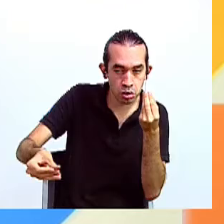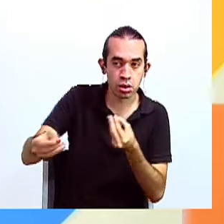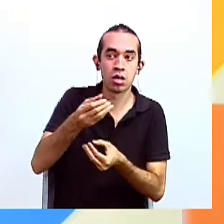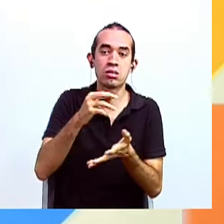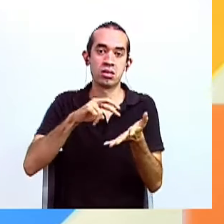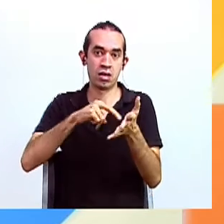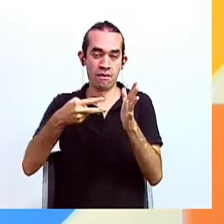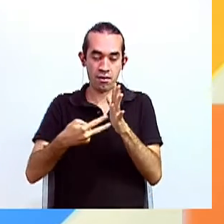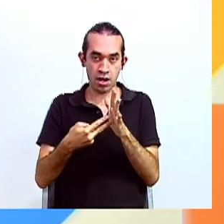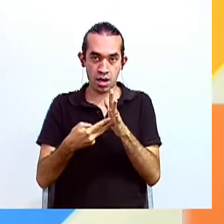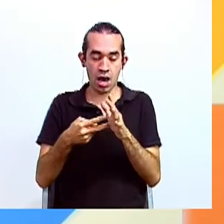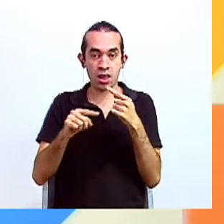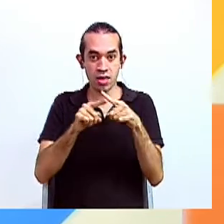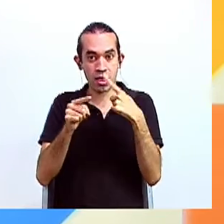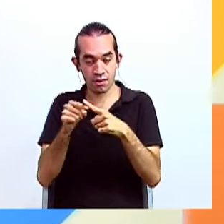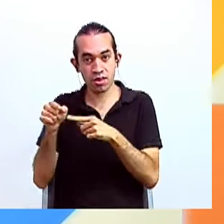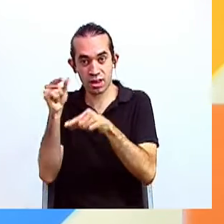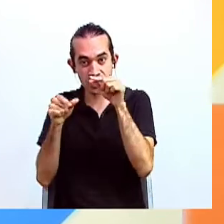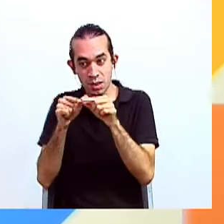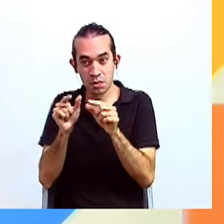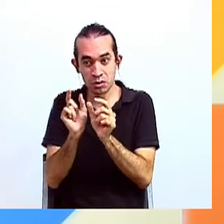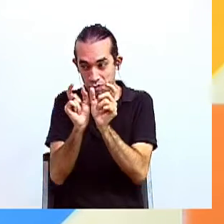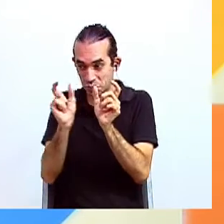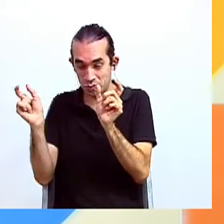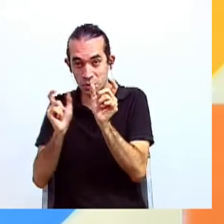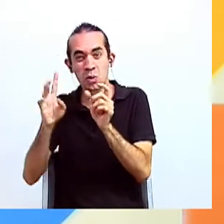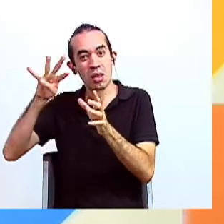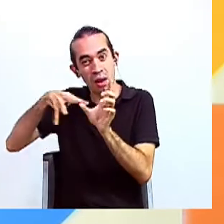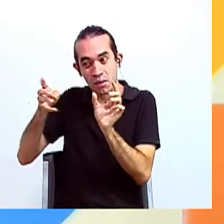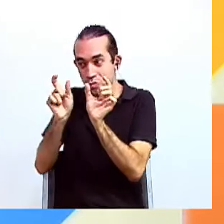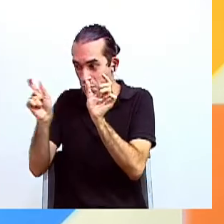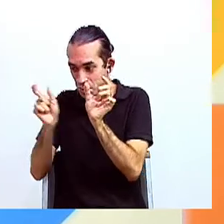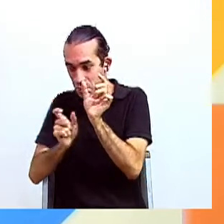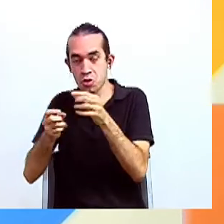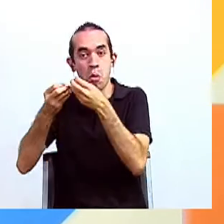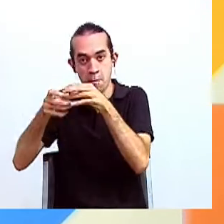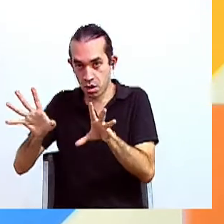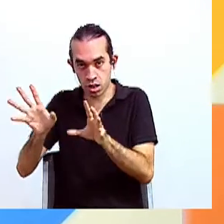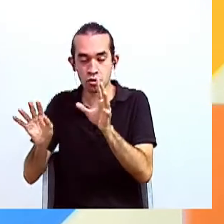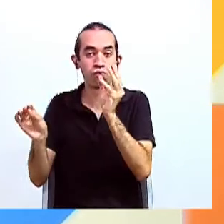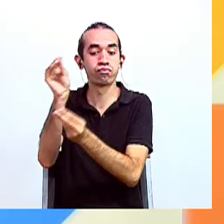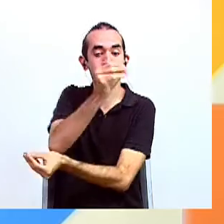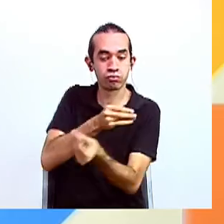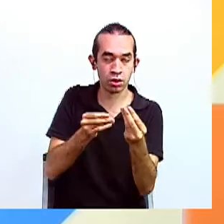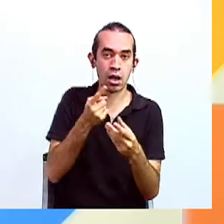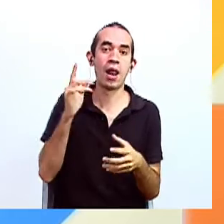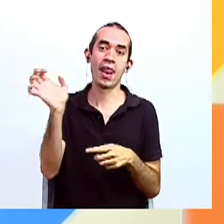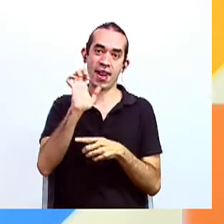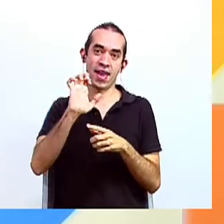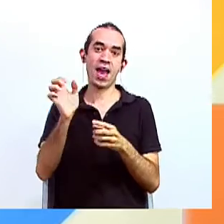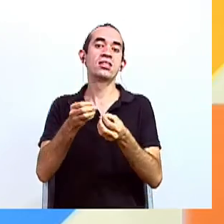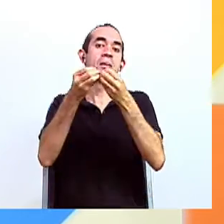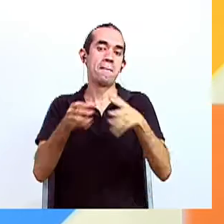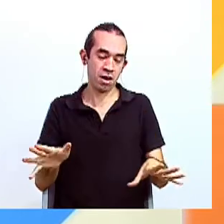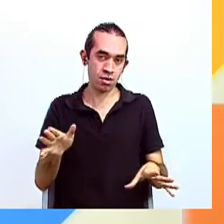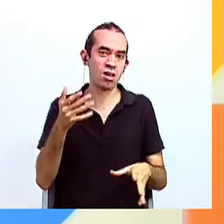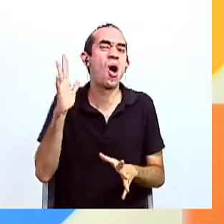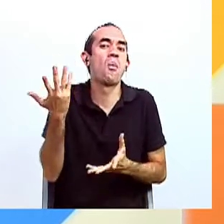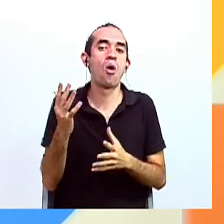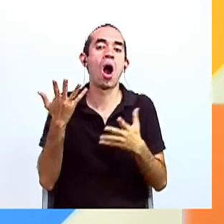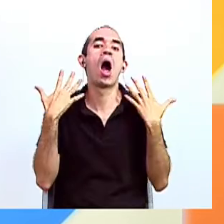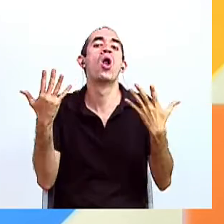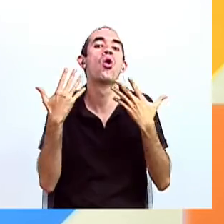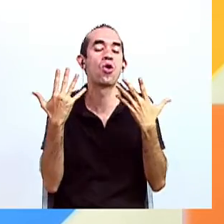de los elementos, porque estos elementos no se pierden. Vimos en el esquema cómo la energía se pierde en forma de calor, pero